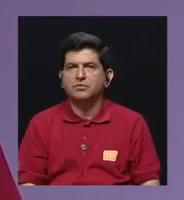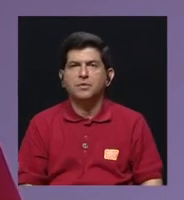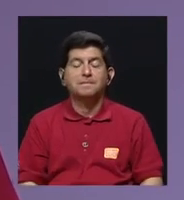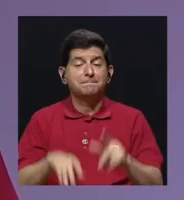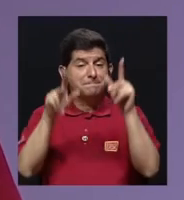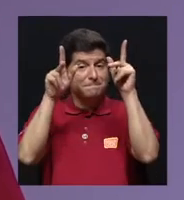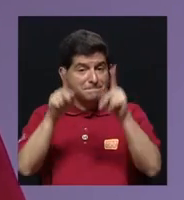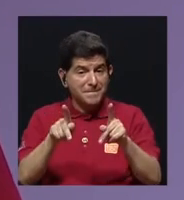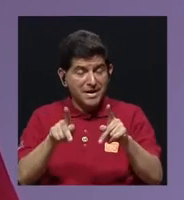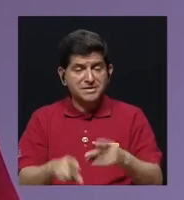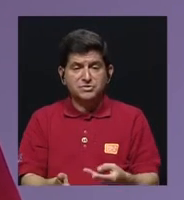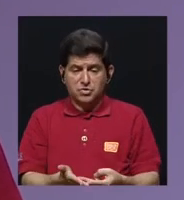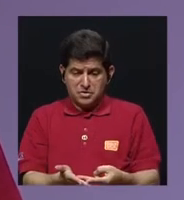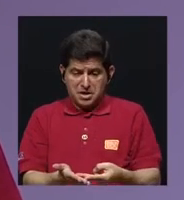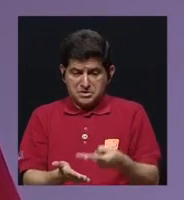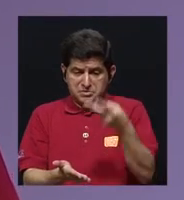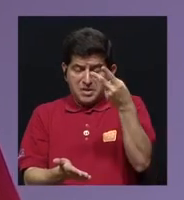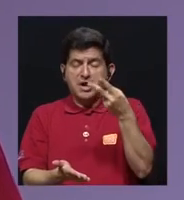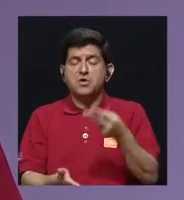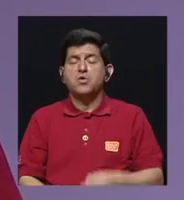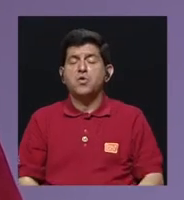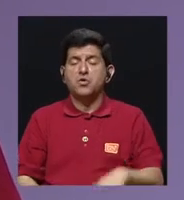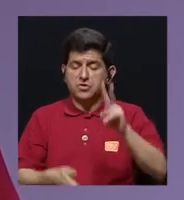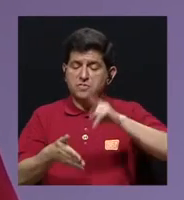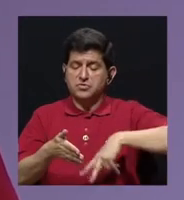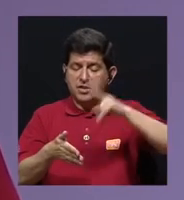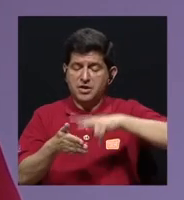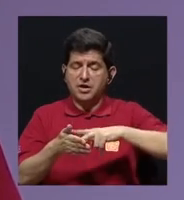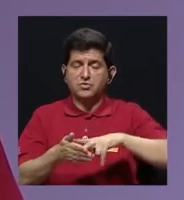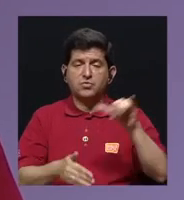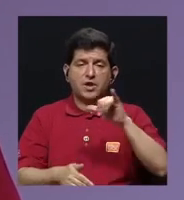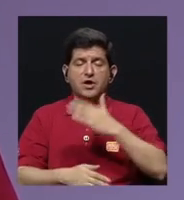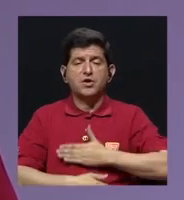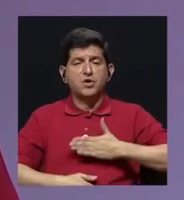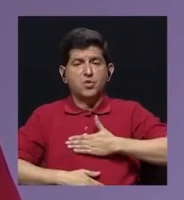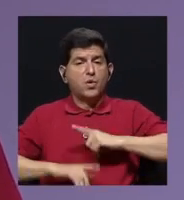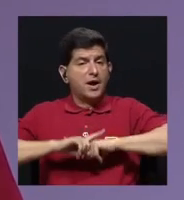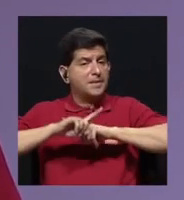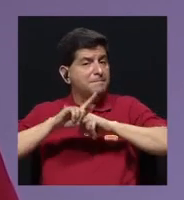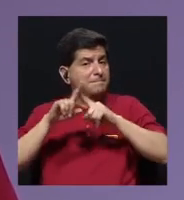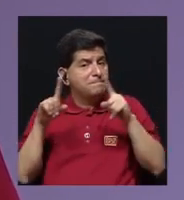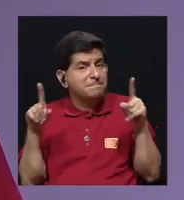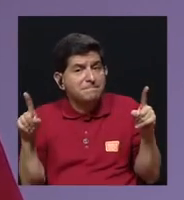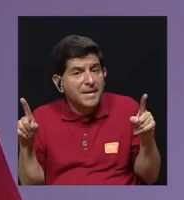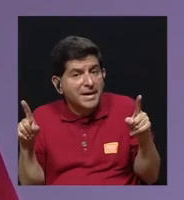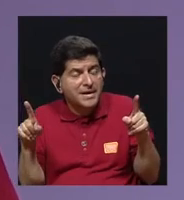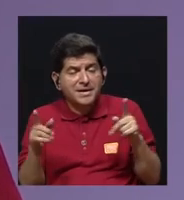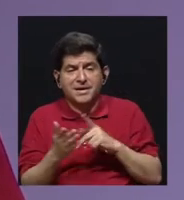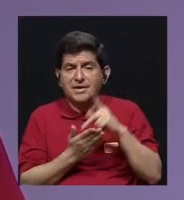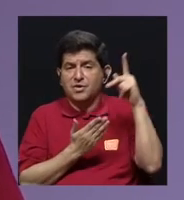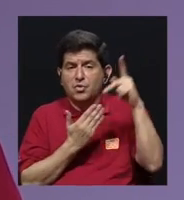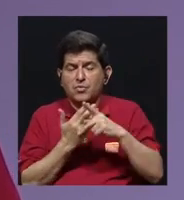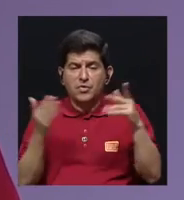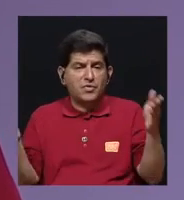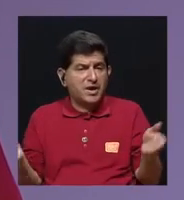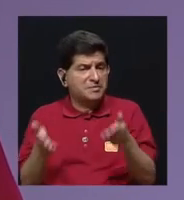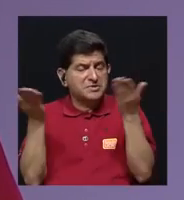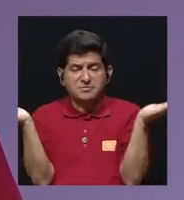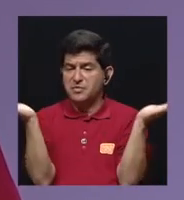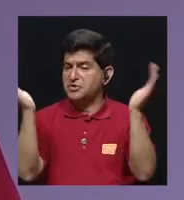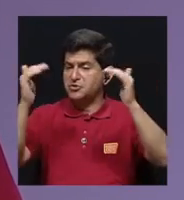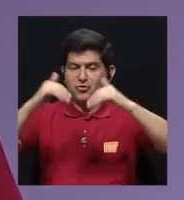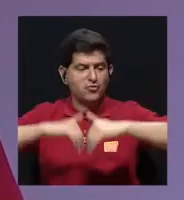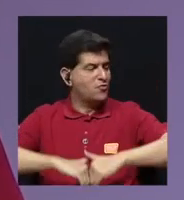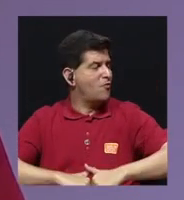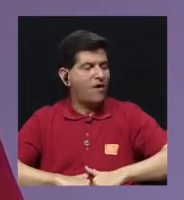personas valoran la lectura como una actividad recreativa, pero no hay programas que fomenten